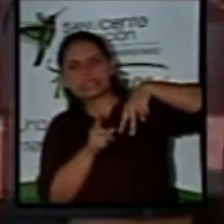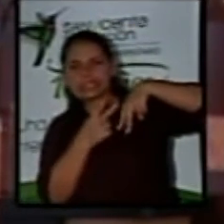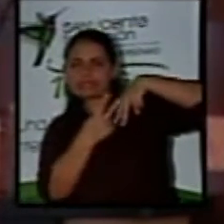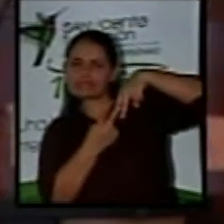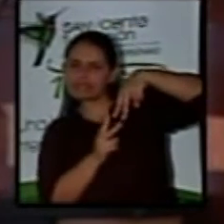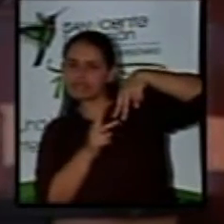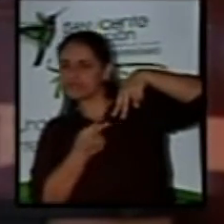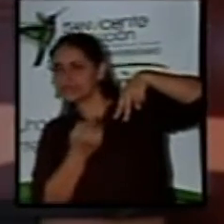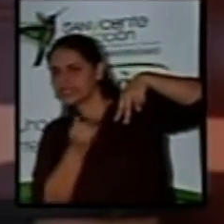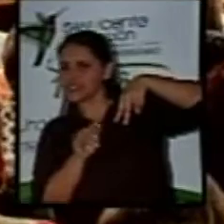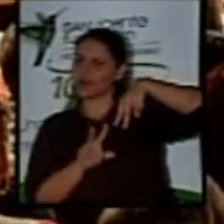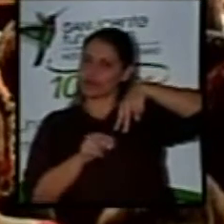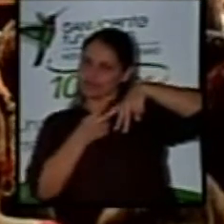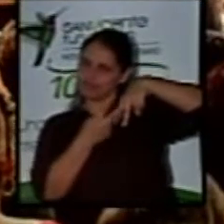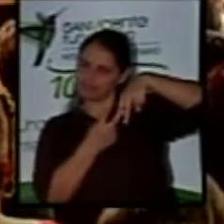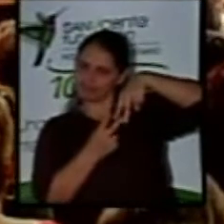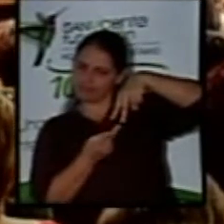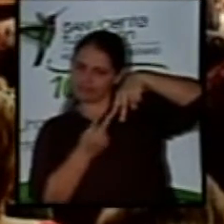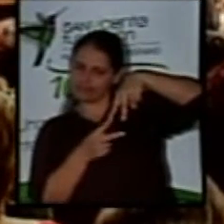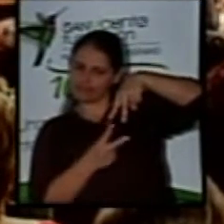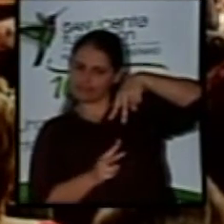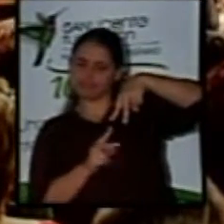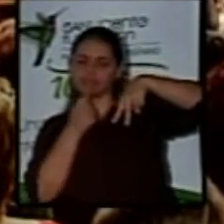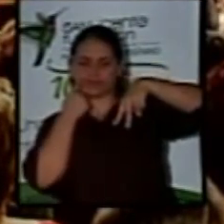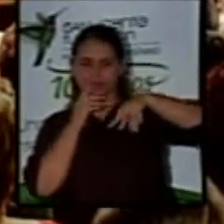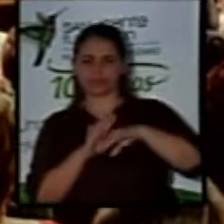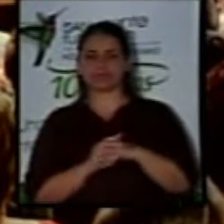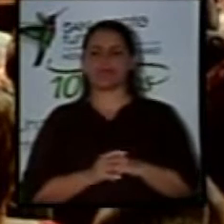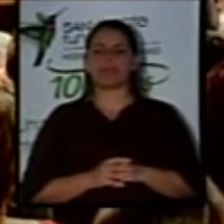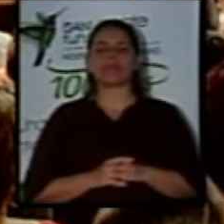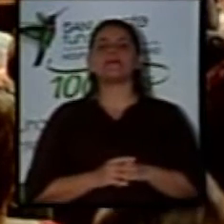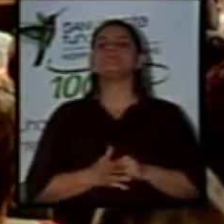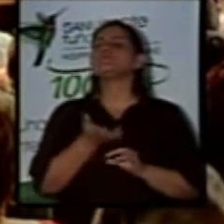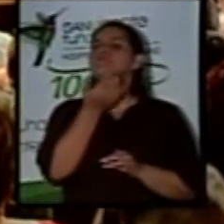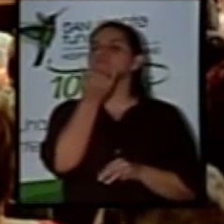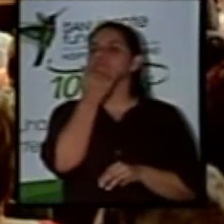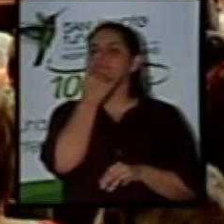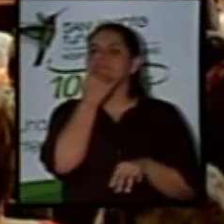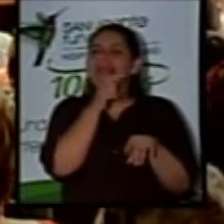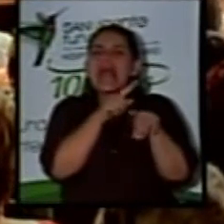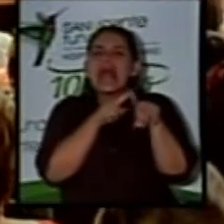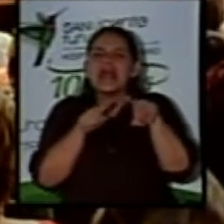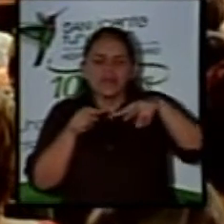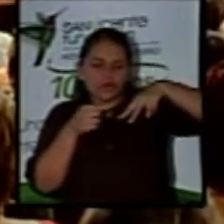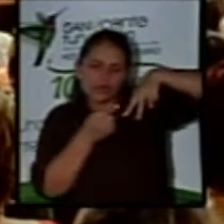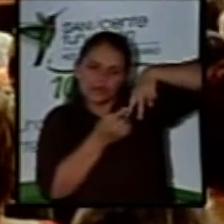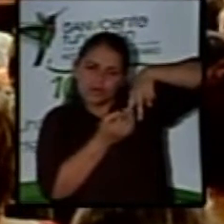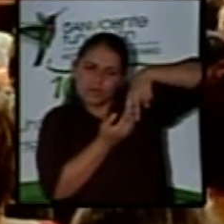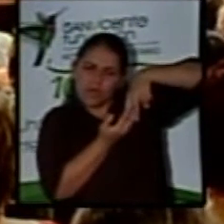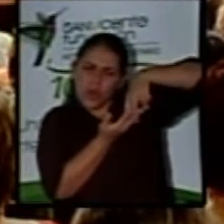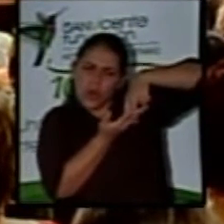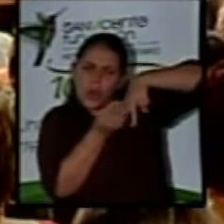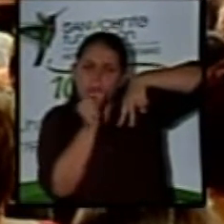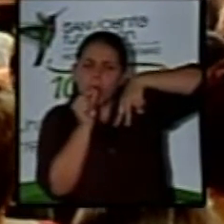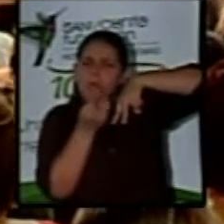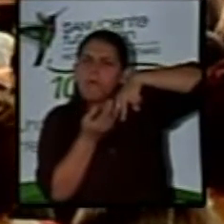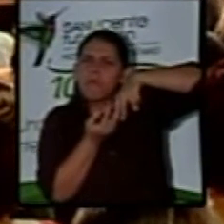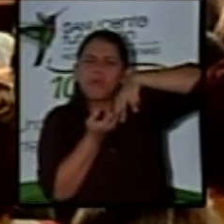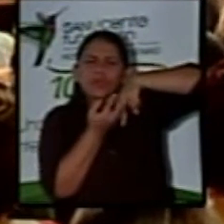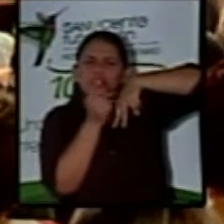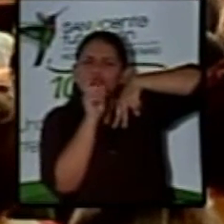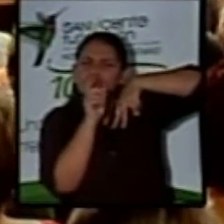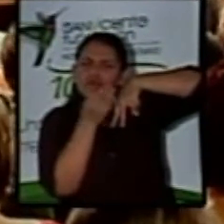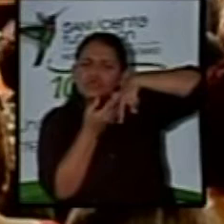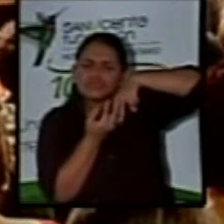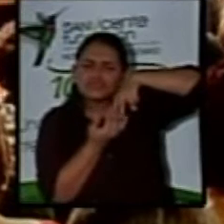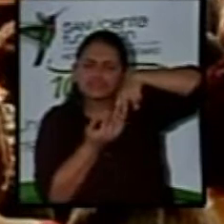podido investigar, si esto es del todo cierto o no. Entonces resulta que las arañitas o telangiectasias, que dijimos que son los pequeños